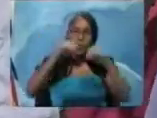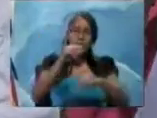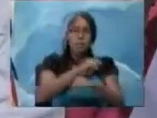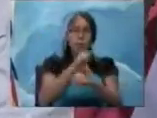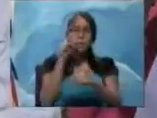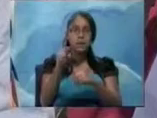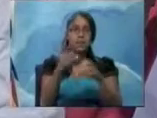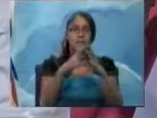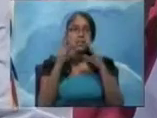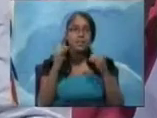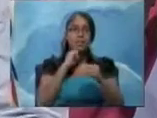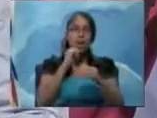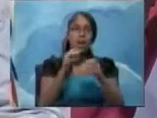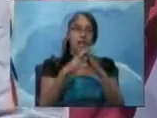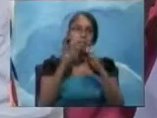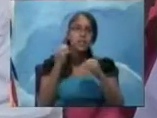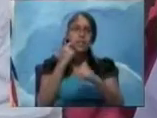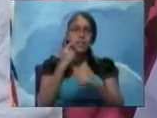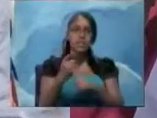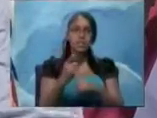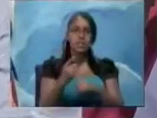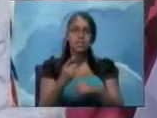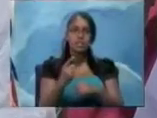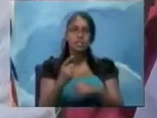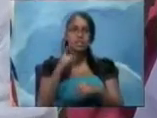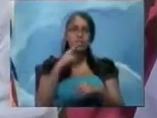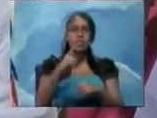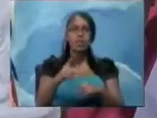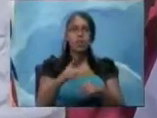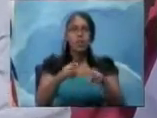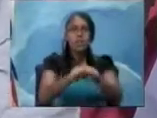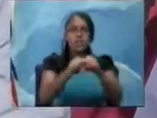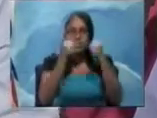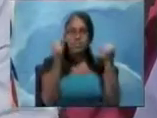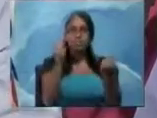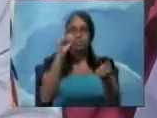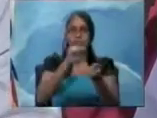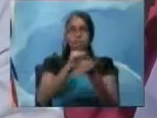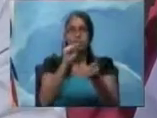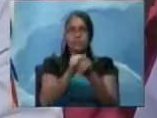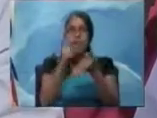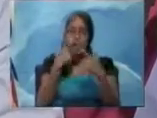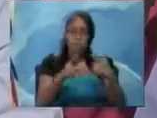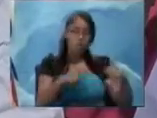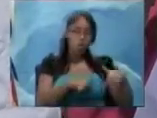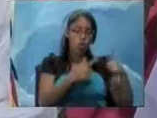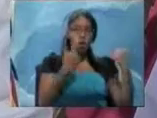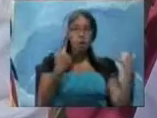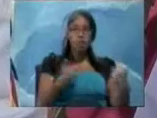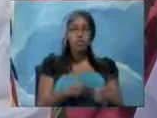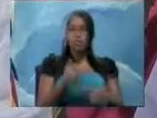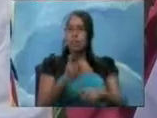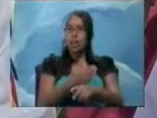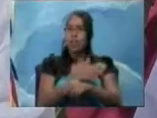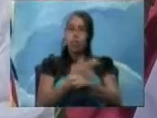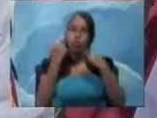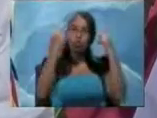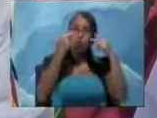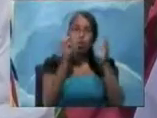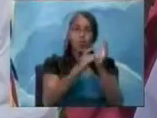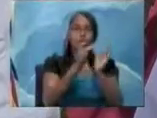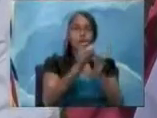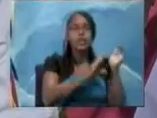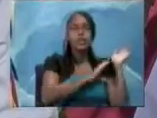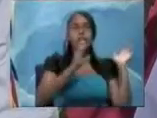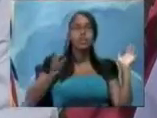a ellos dice la Biblia que él es un martillo que quebranta la roca aquellos corazones que ante los ojos de Jesús no